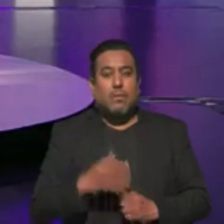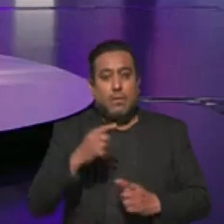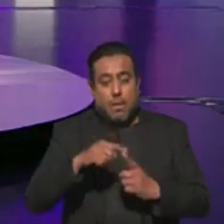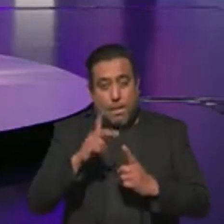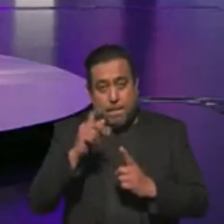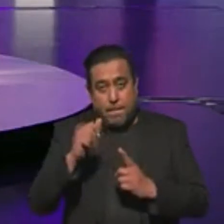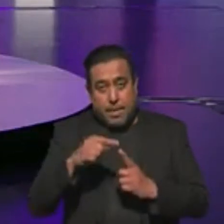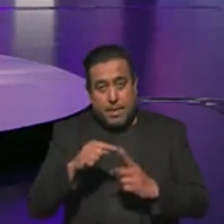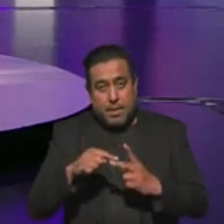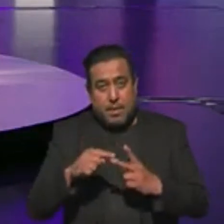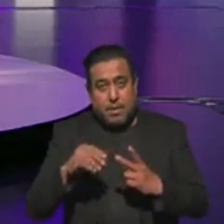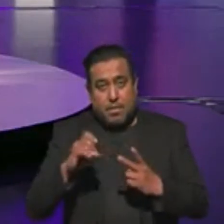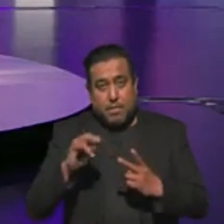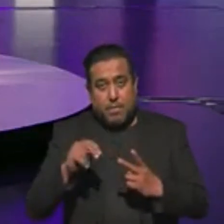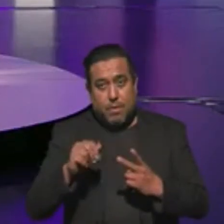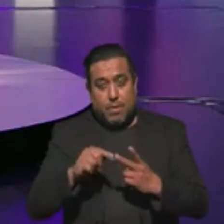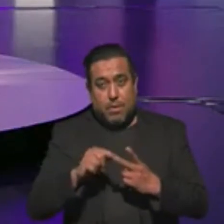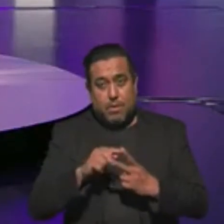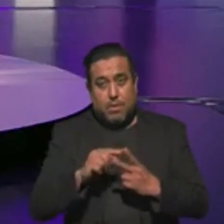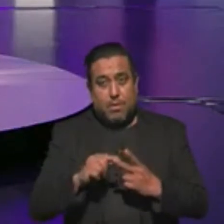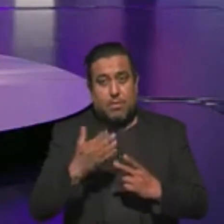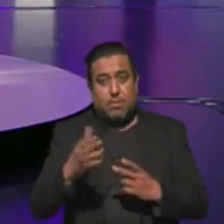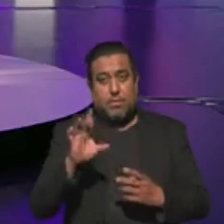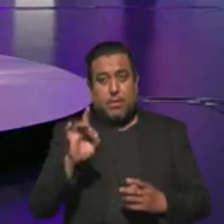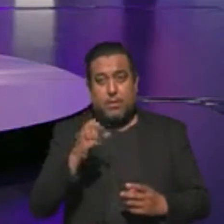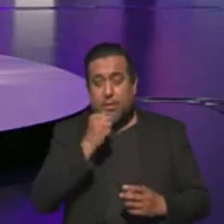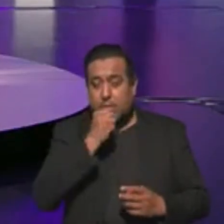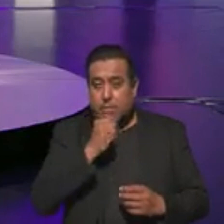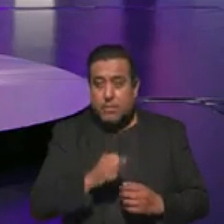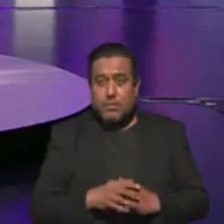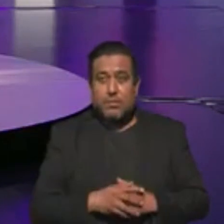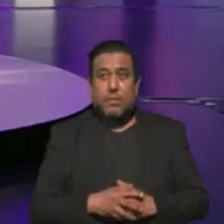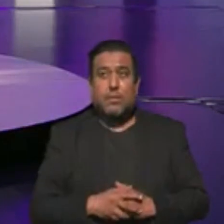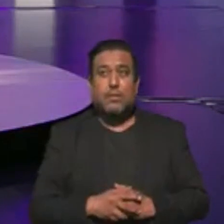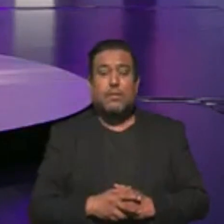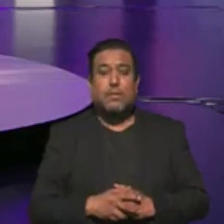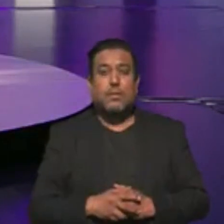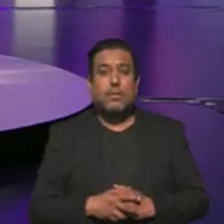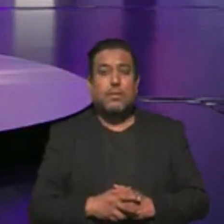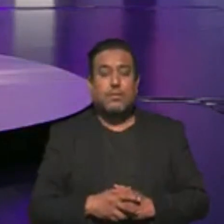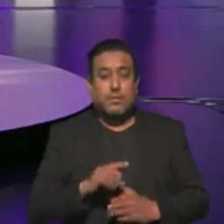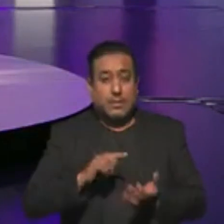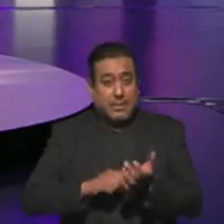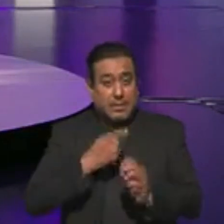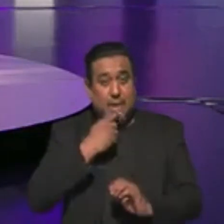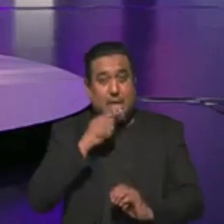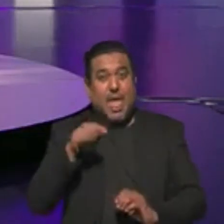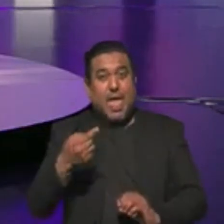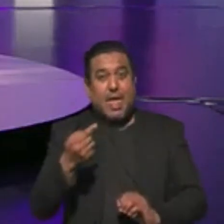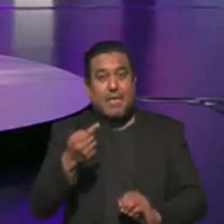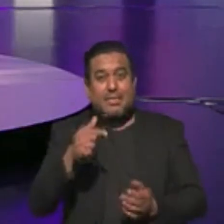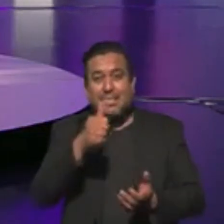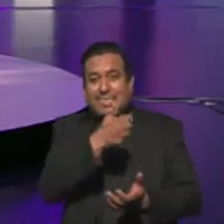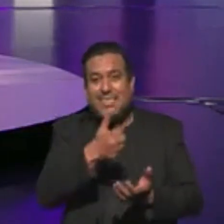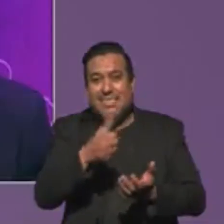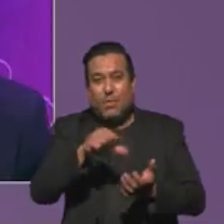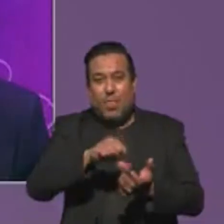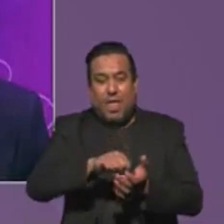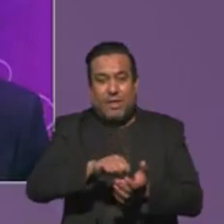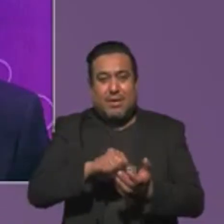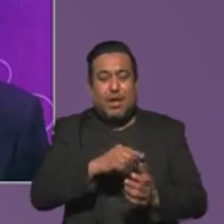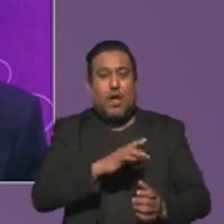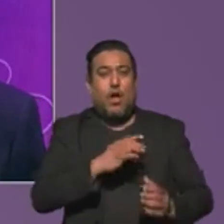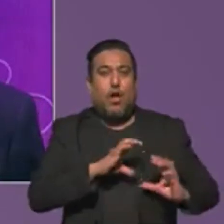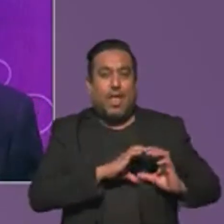de morena Okay adelante 30 segundos Okay gracias sal es el corazón de una zona metropolitana que tanto